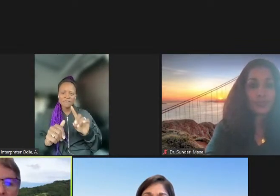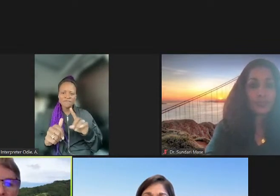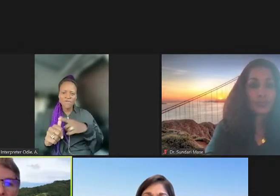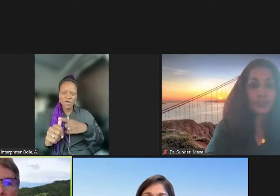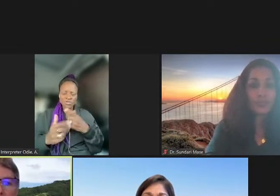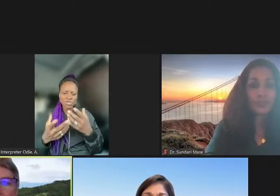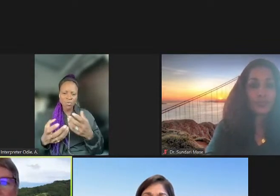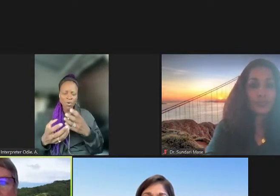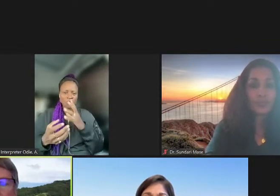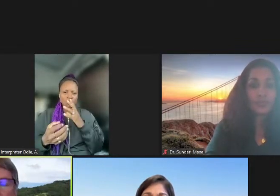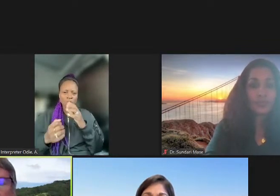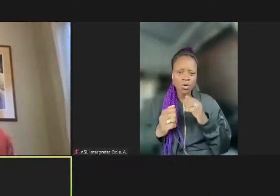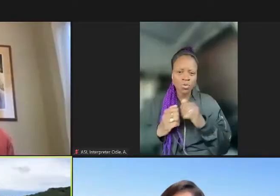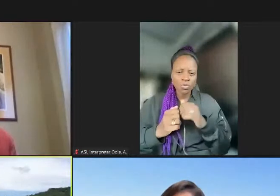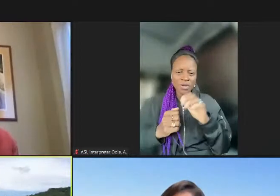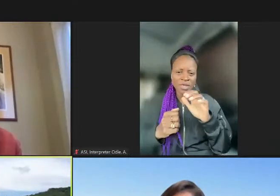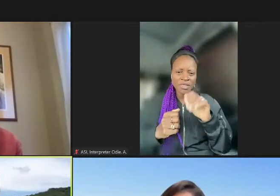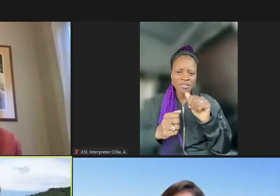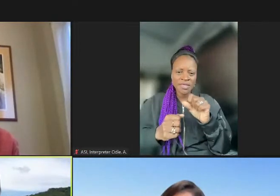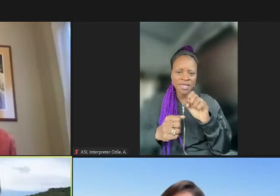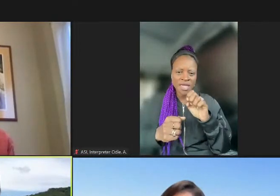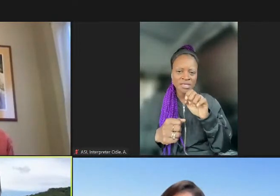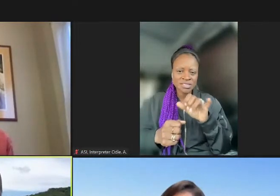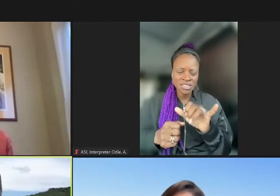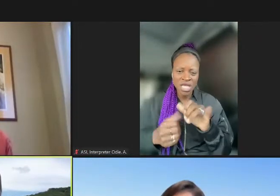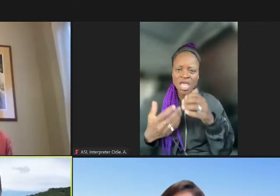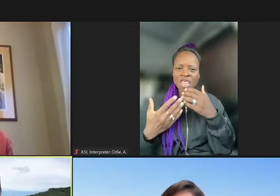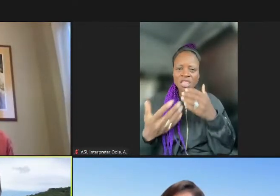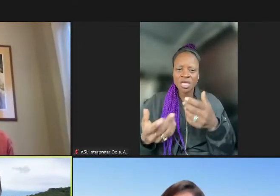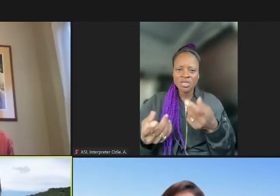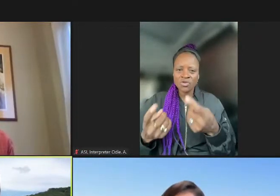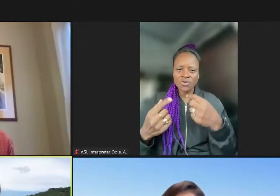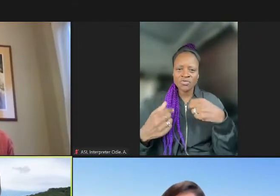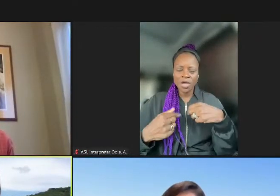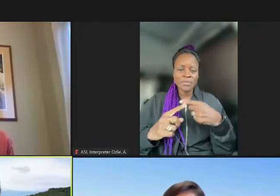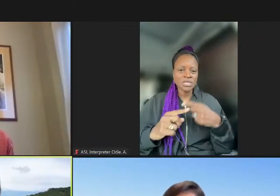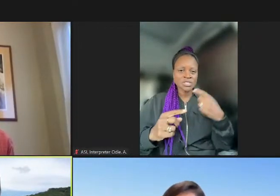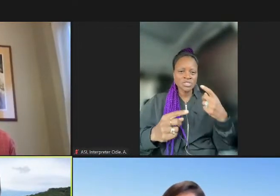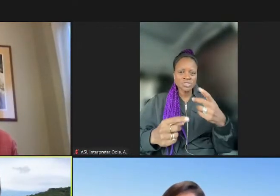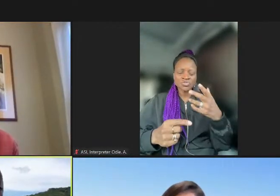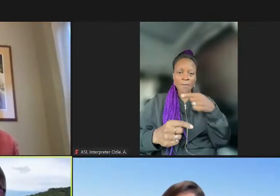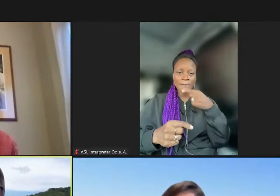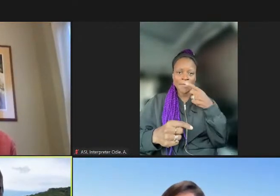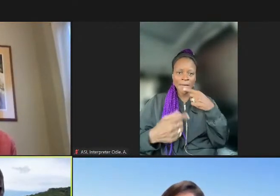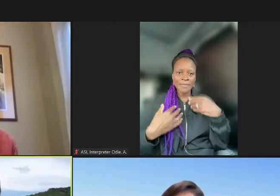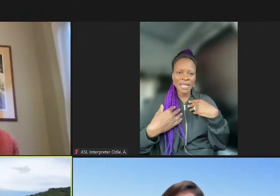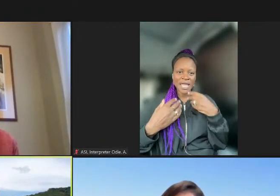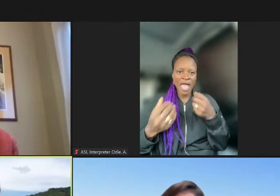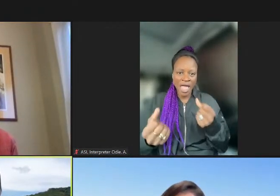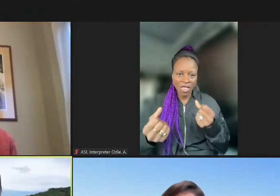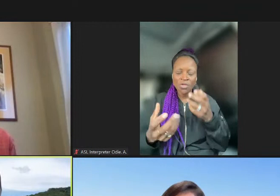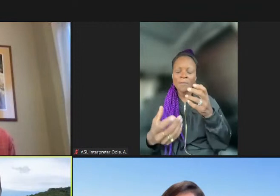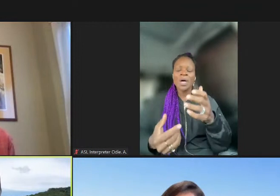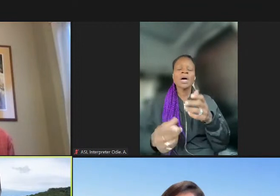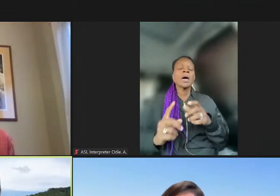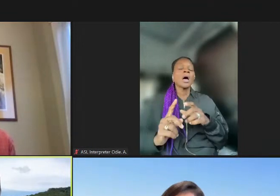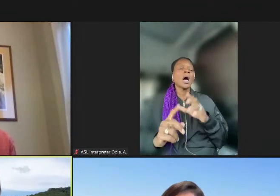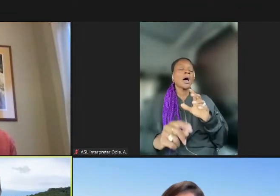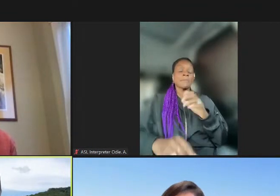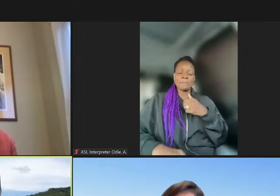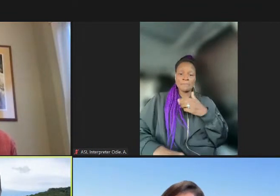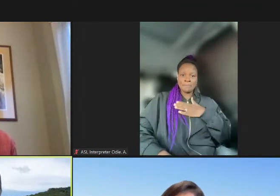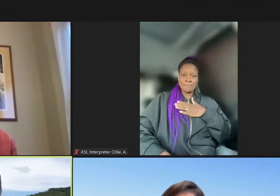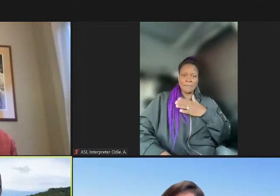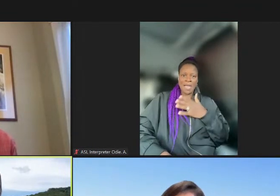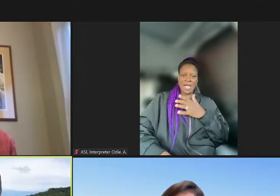es el enlace, enlazador o el entremedio de las virus aquí en Sonoma, el condado de Sonoma. ¿Estás tú